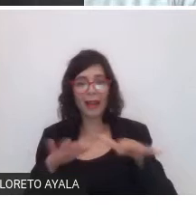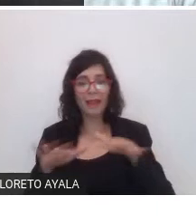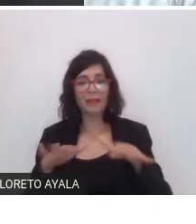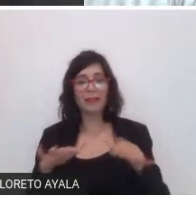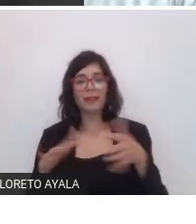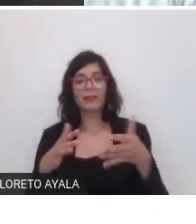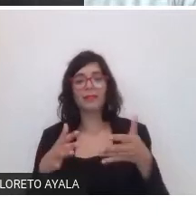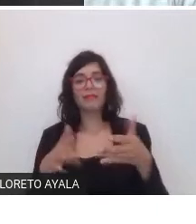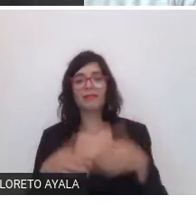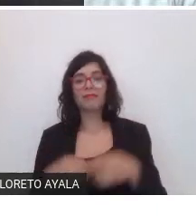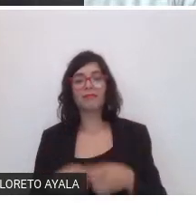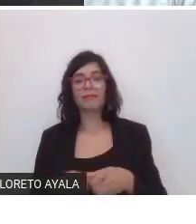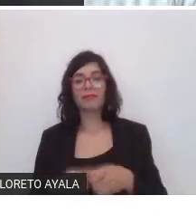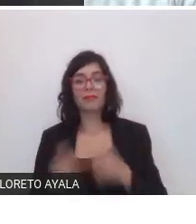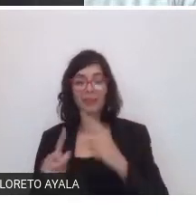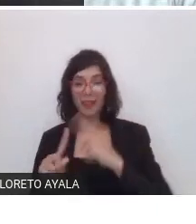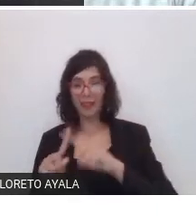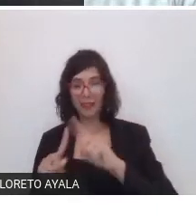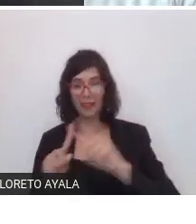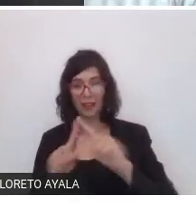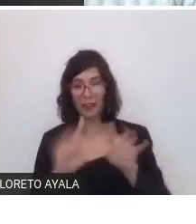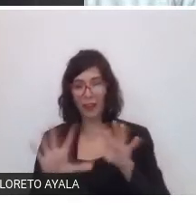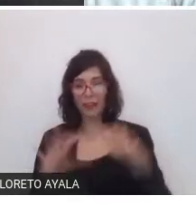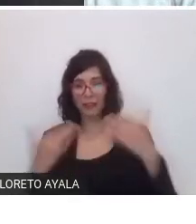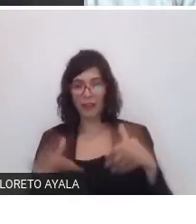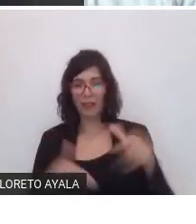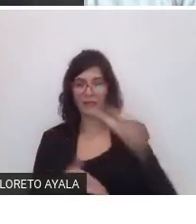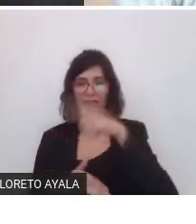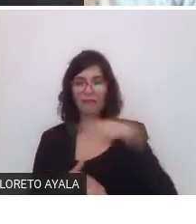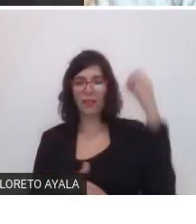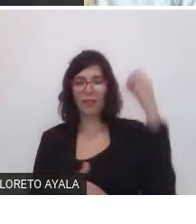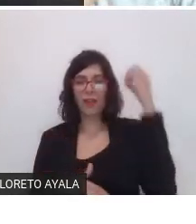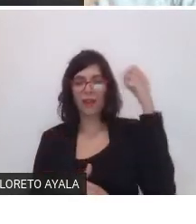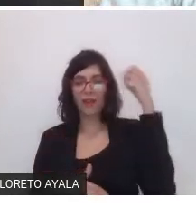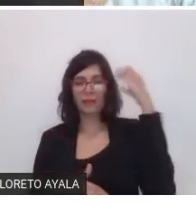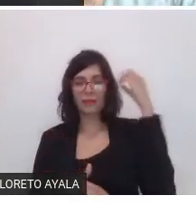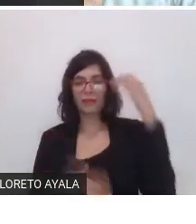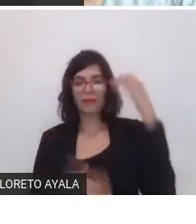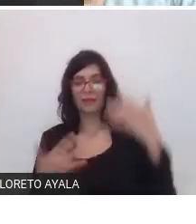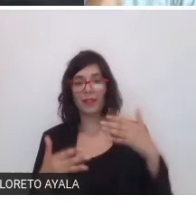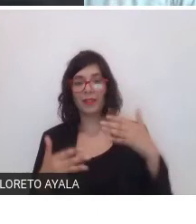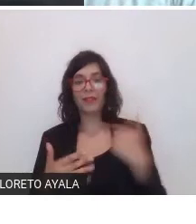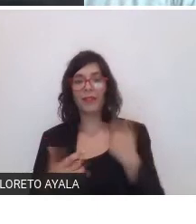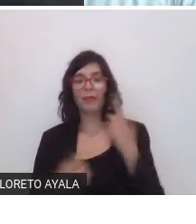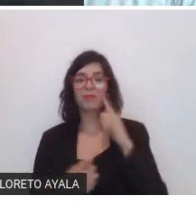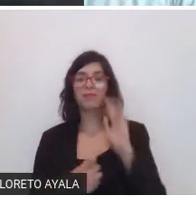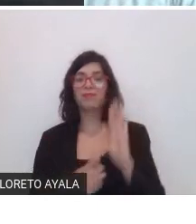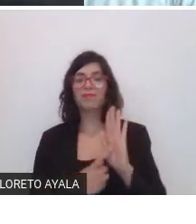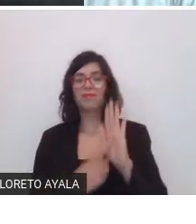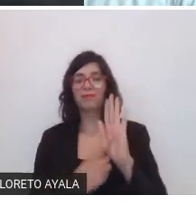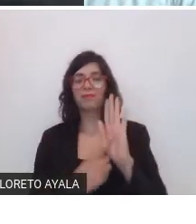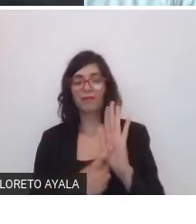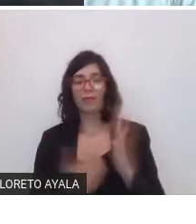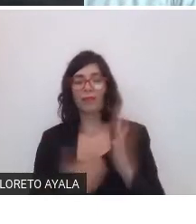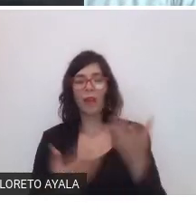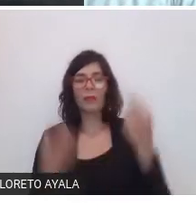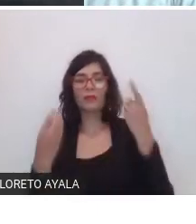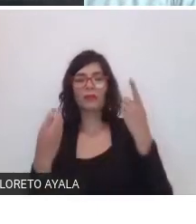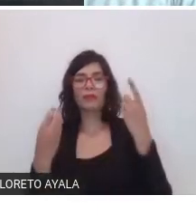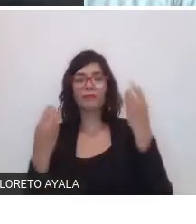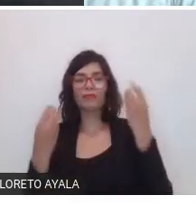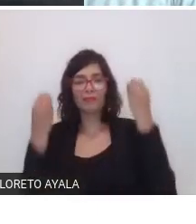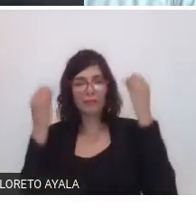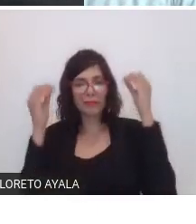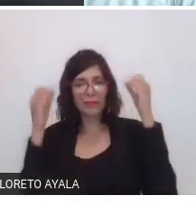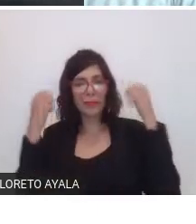cosas que nosotros ya las hemos aprendido y que yo creo que desde mi posición ponerlas en práctica.